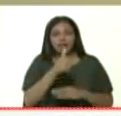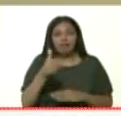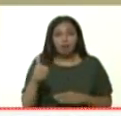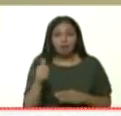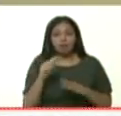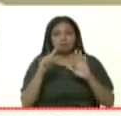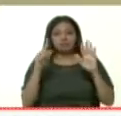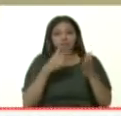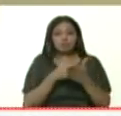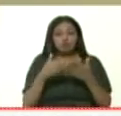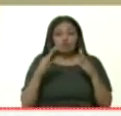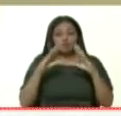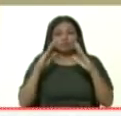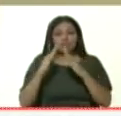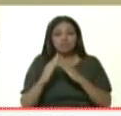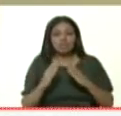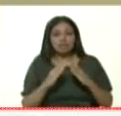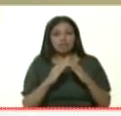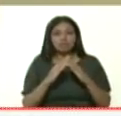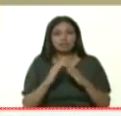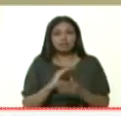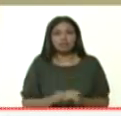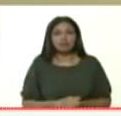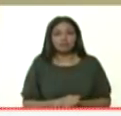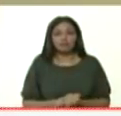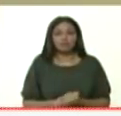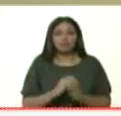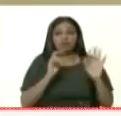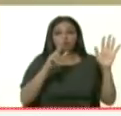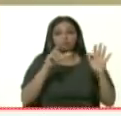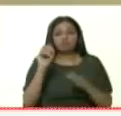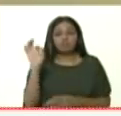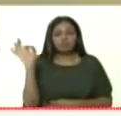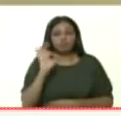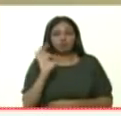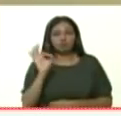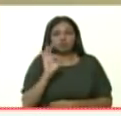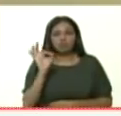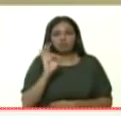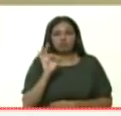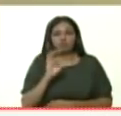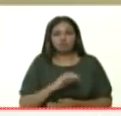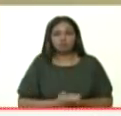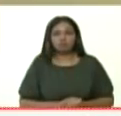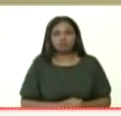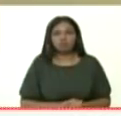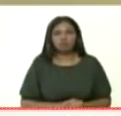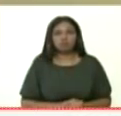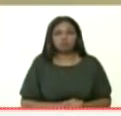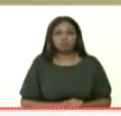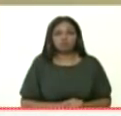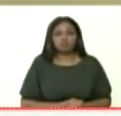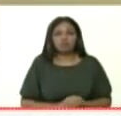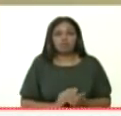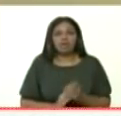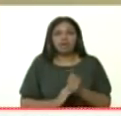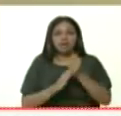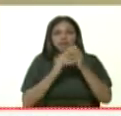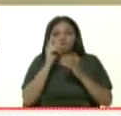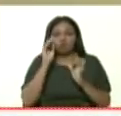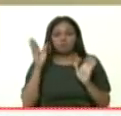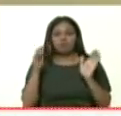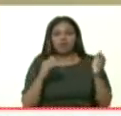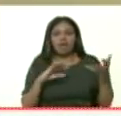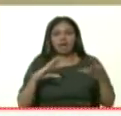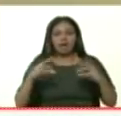6 millones de hogares. El 80% de las líderes de los CLAP,